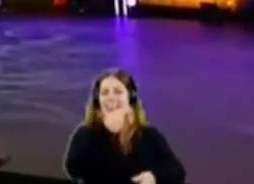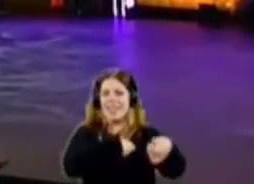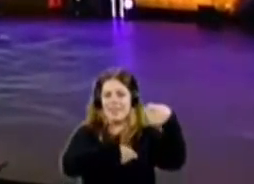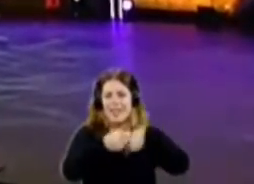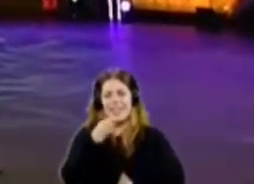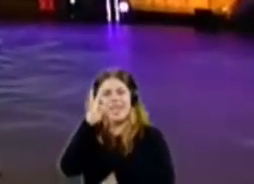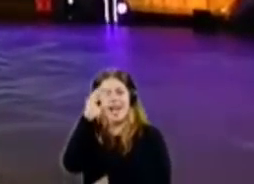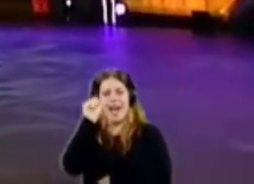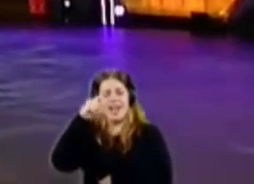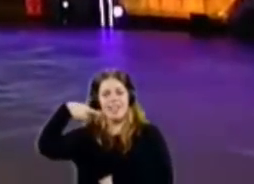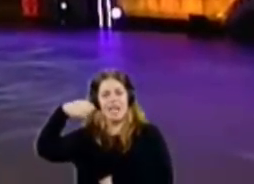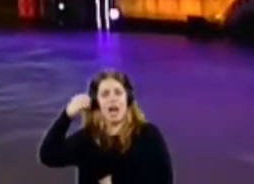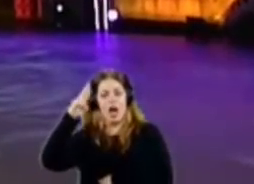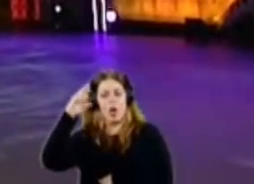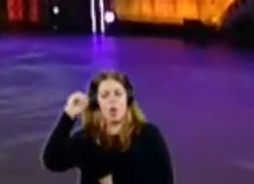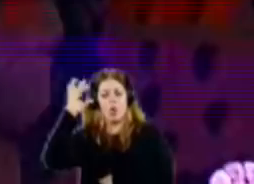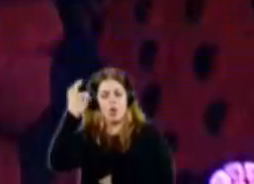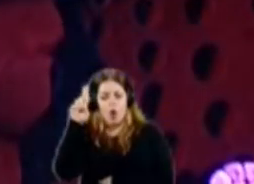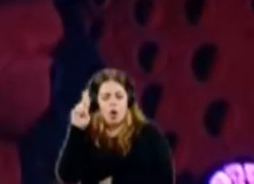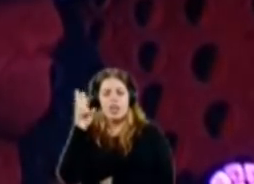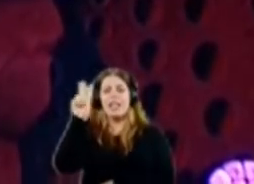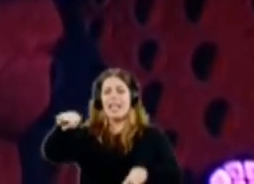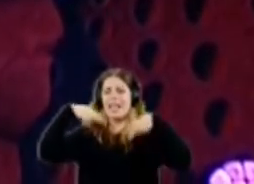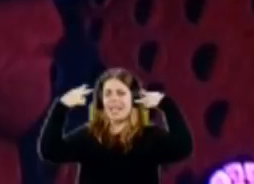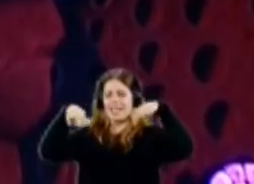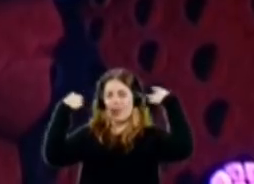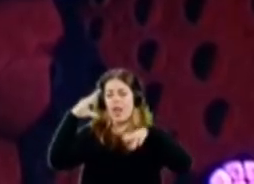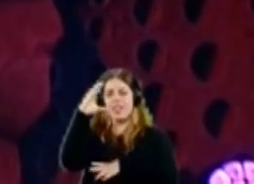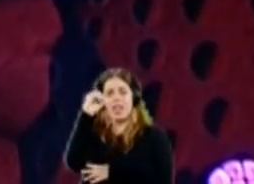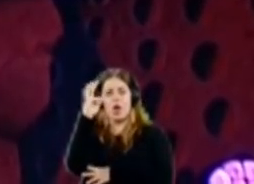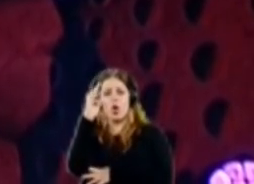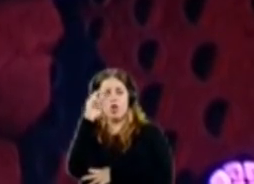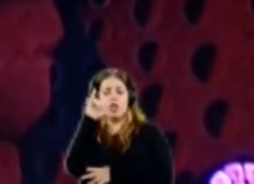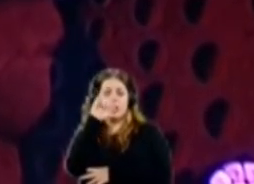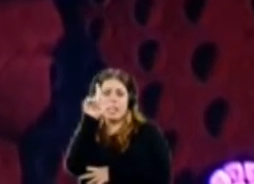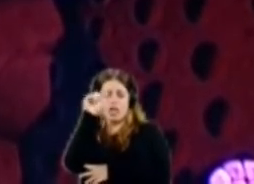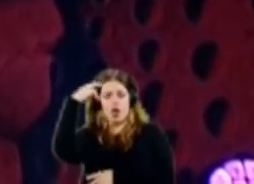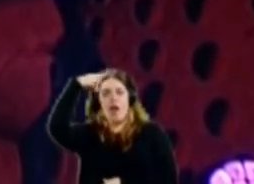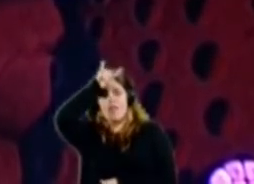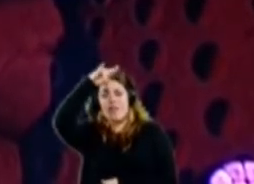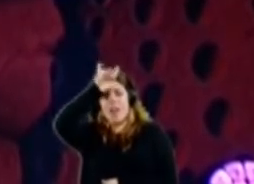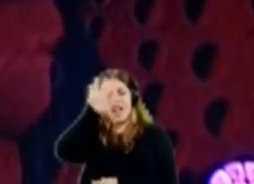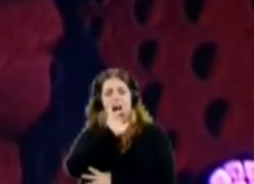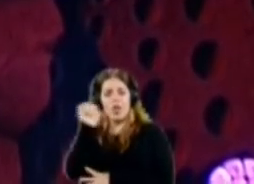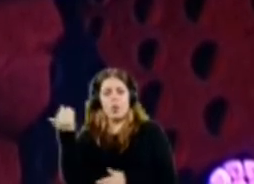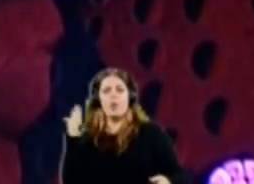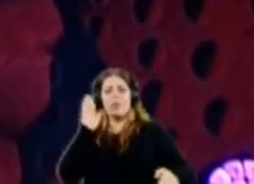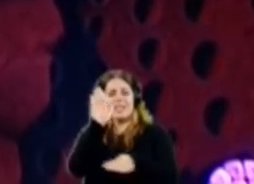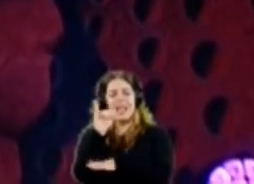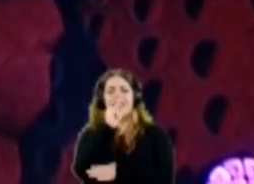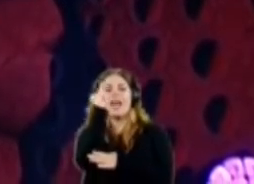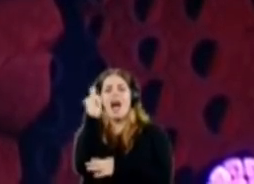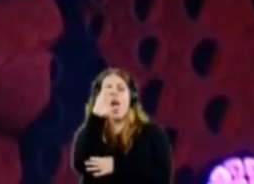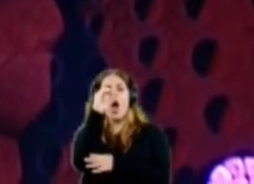Tagoror y restaurante Cotillo La Vaca Azul presenta a José